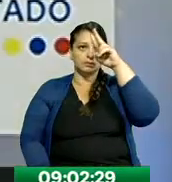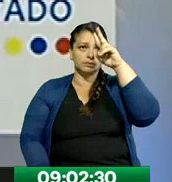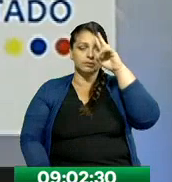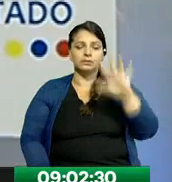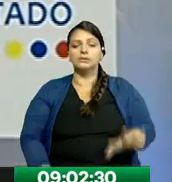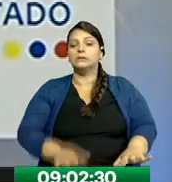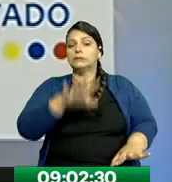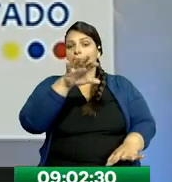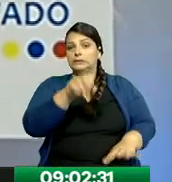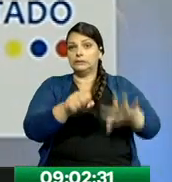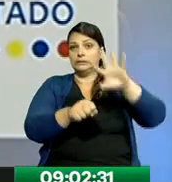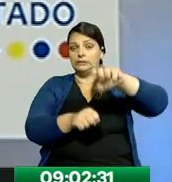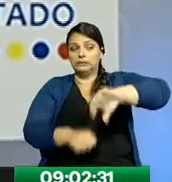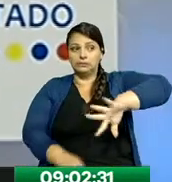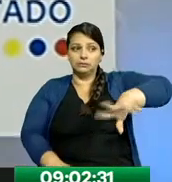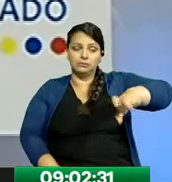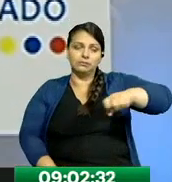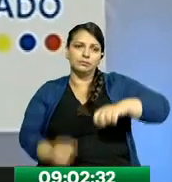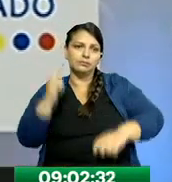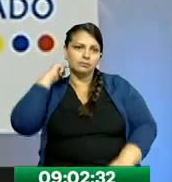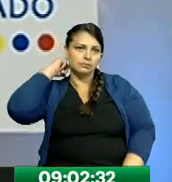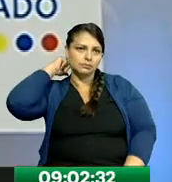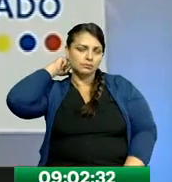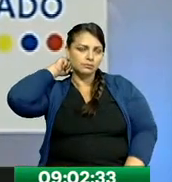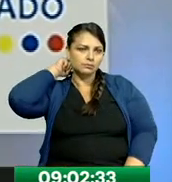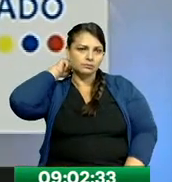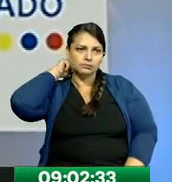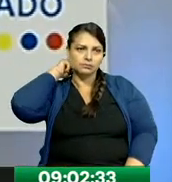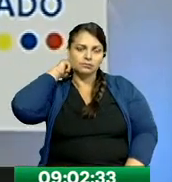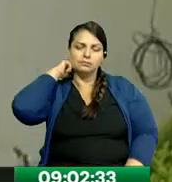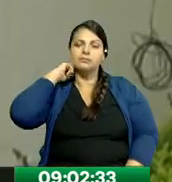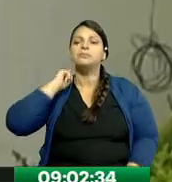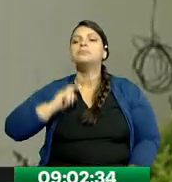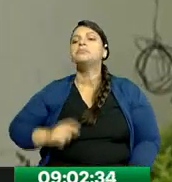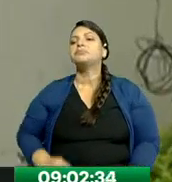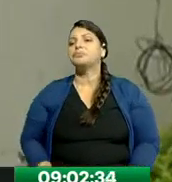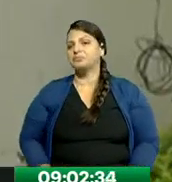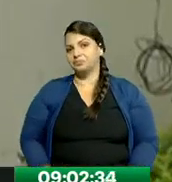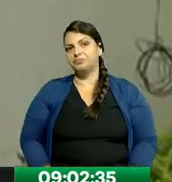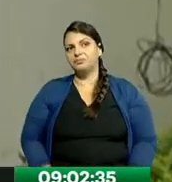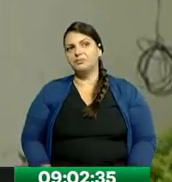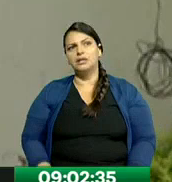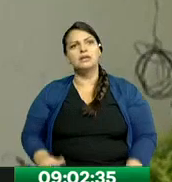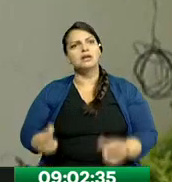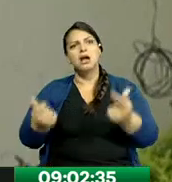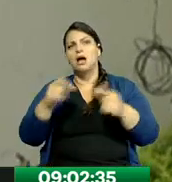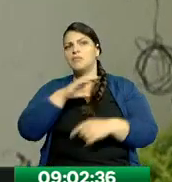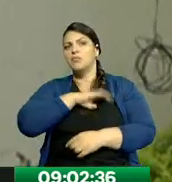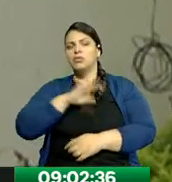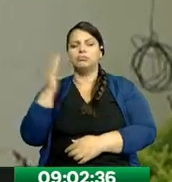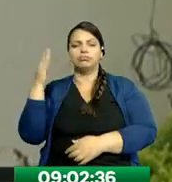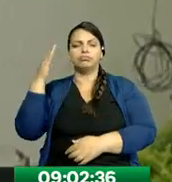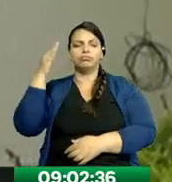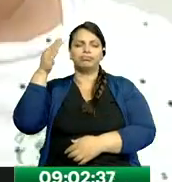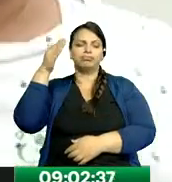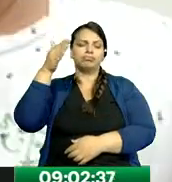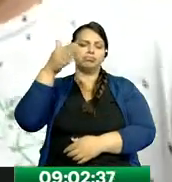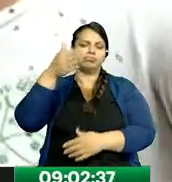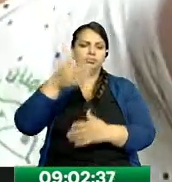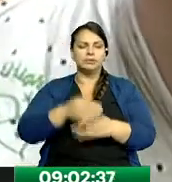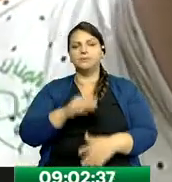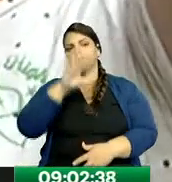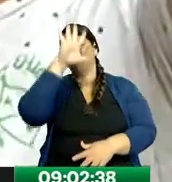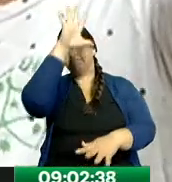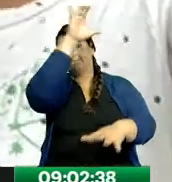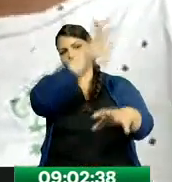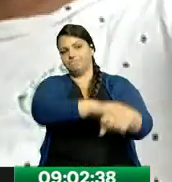local acudió hasta la fiscalía a poner la denuncia y sostiene que no es la primera vez que asaltan por el lugar. Claro,